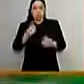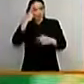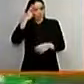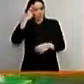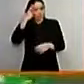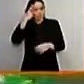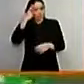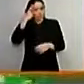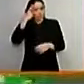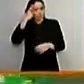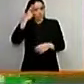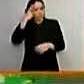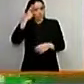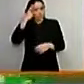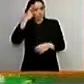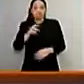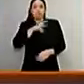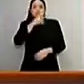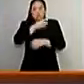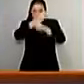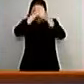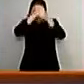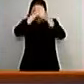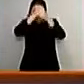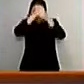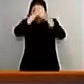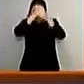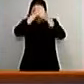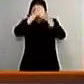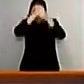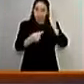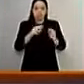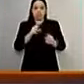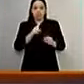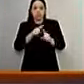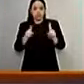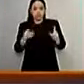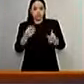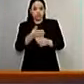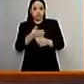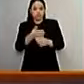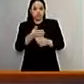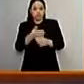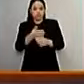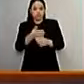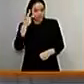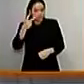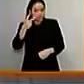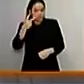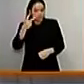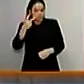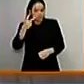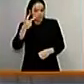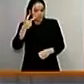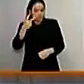hoy? Es el momento de hacerlo realidad con la diaria. Pero antes, como pueden observar, en cada máquina hay 10 esferas en orden del